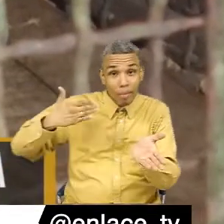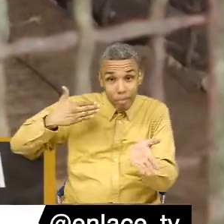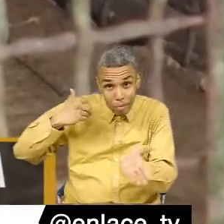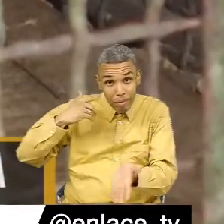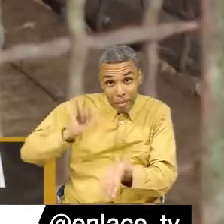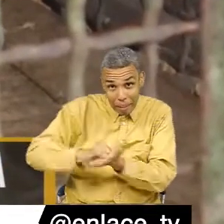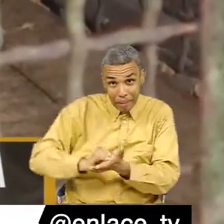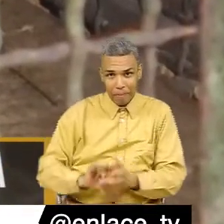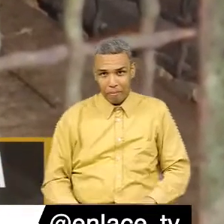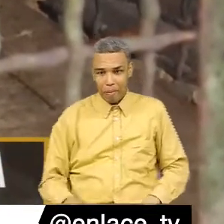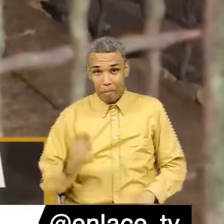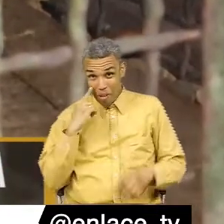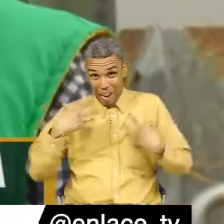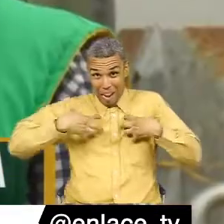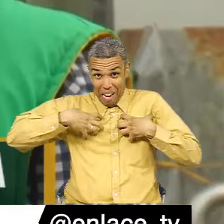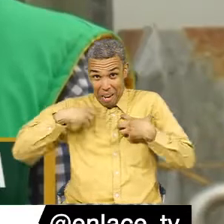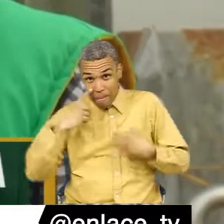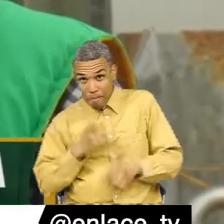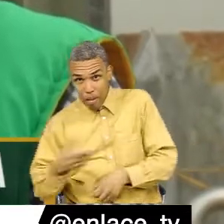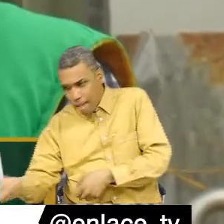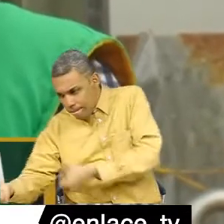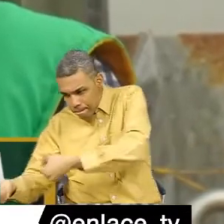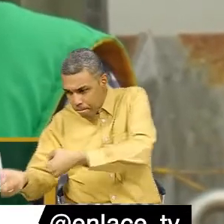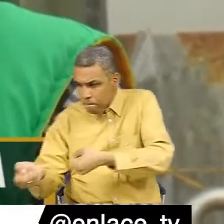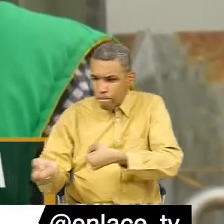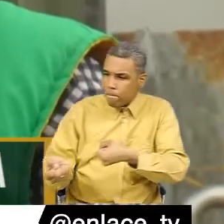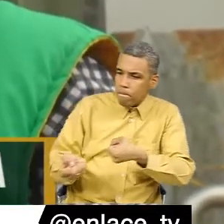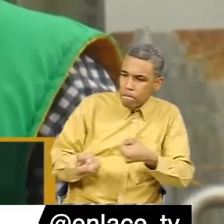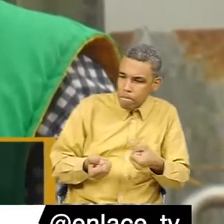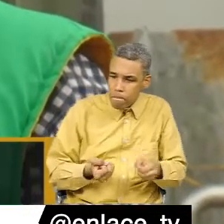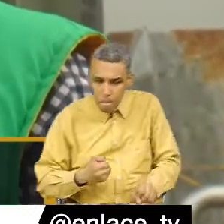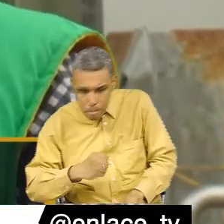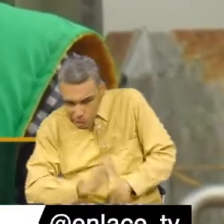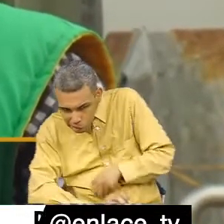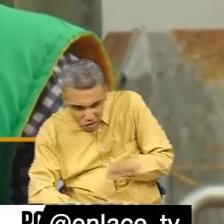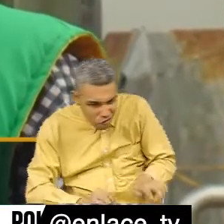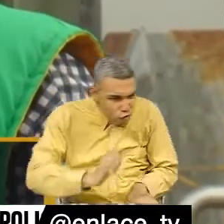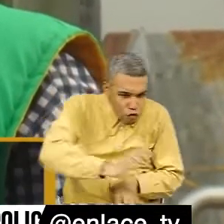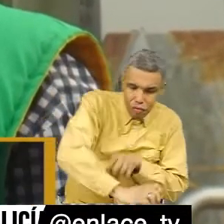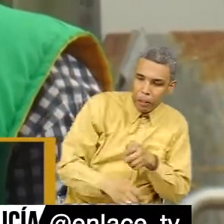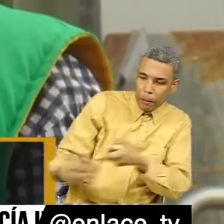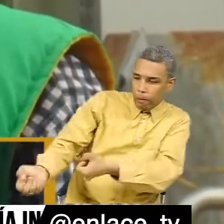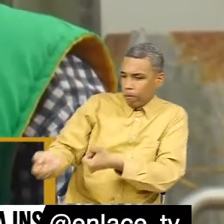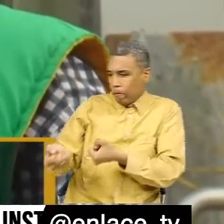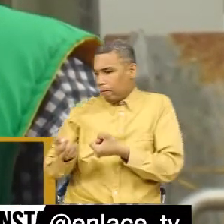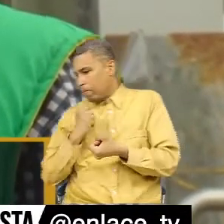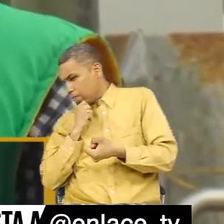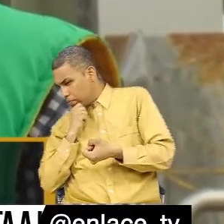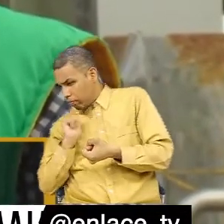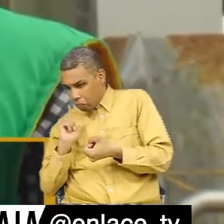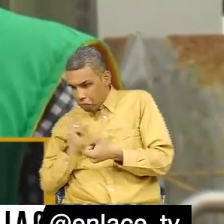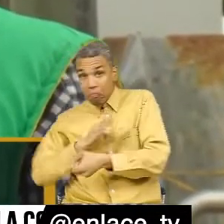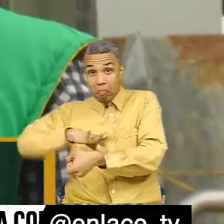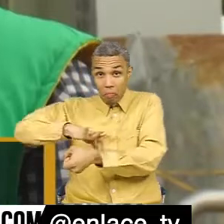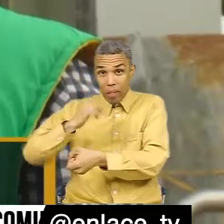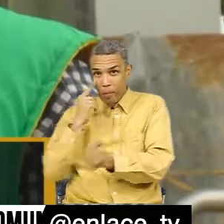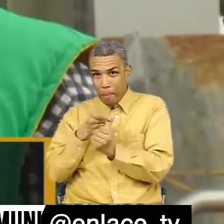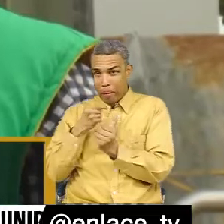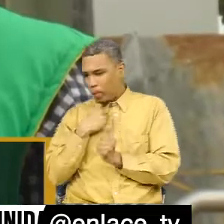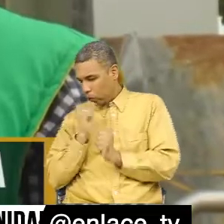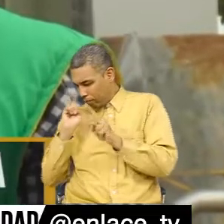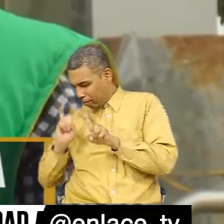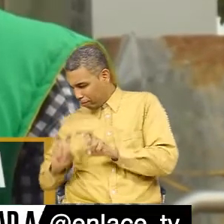presenta o no fracturas en sus extremidades. Ha sido embarcado en jaulas de rigor con destino Bucaramanga. Él va a